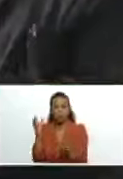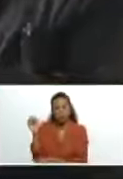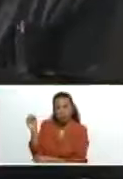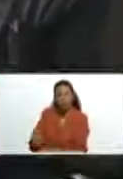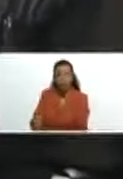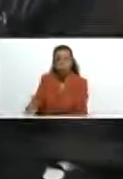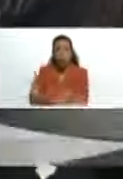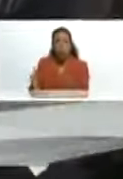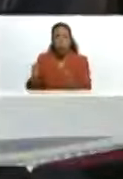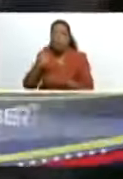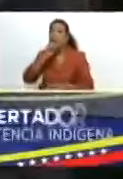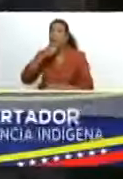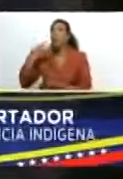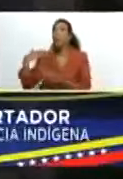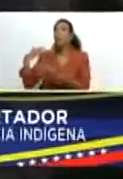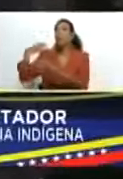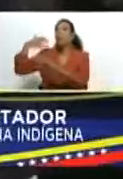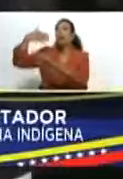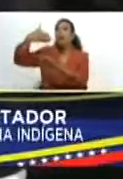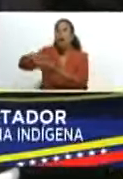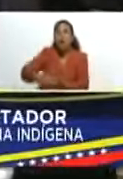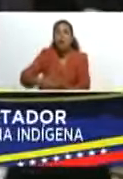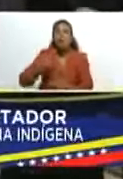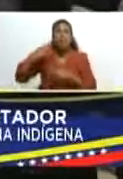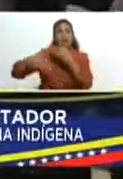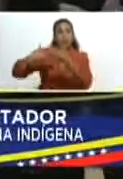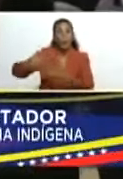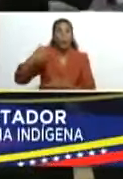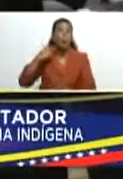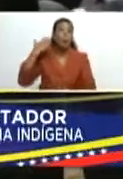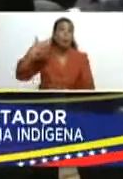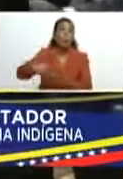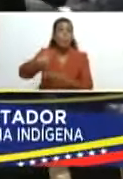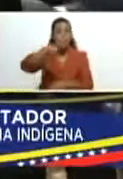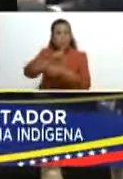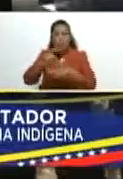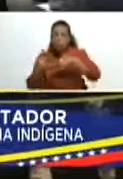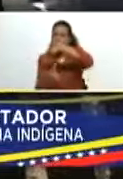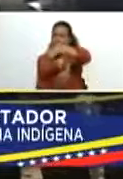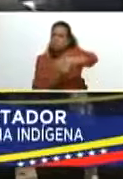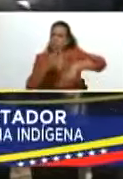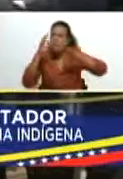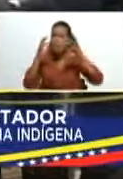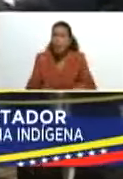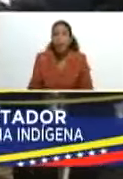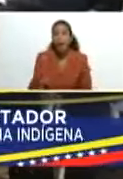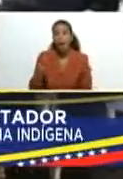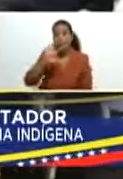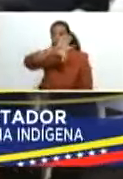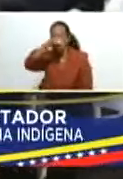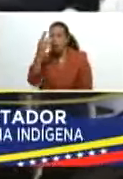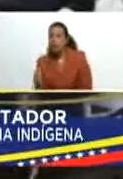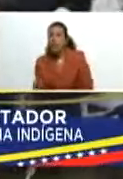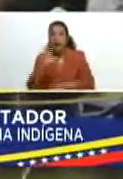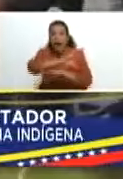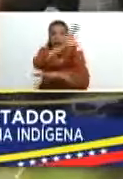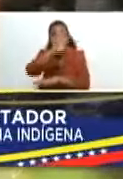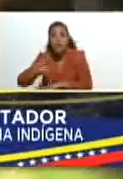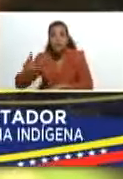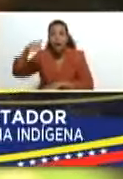de nuestros abuelos afrodescendientes, la primera revolución de africanos en el Caribe y en